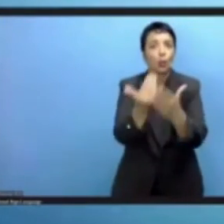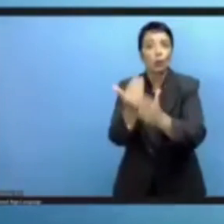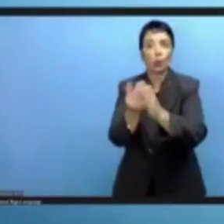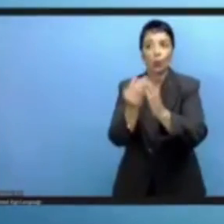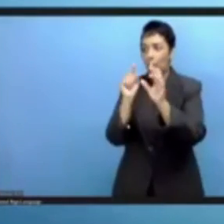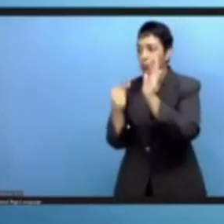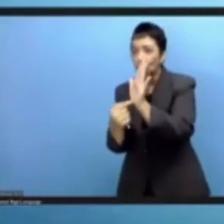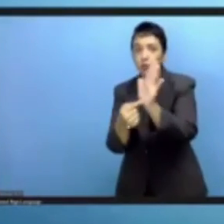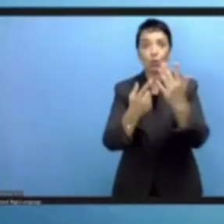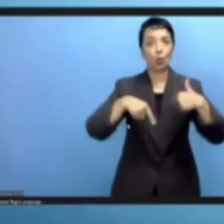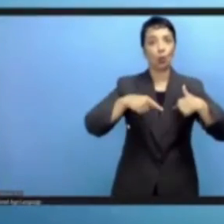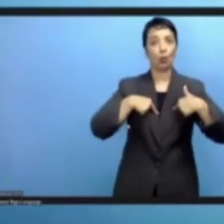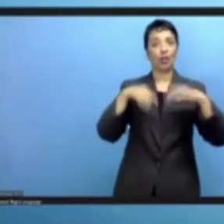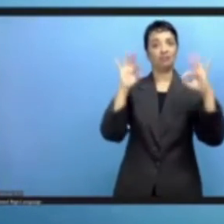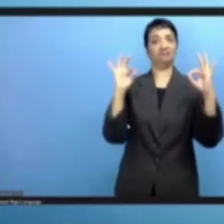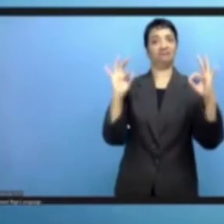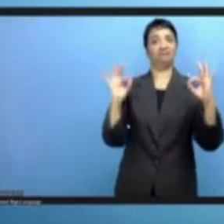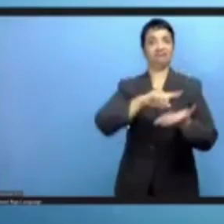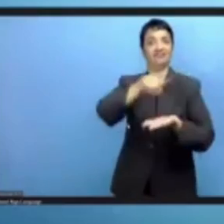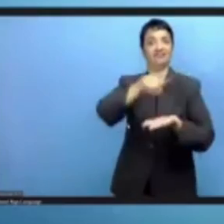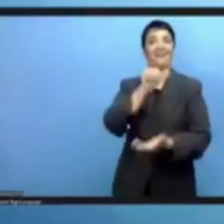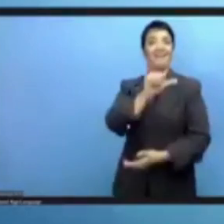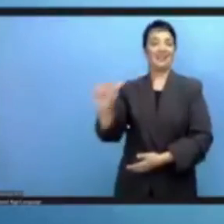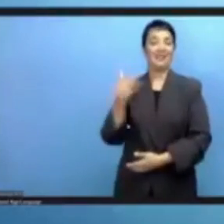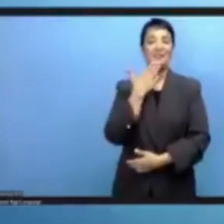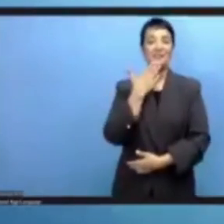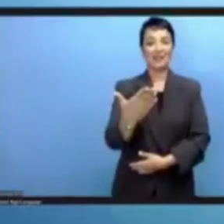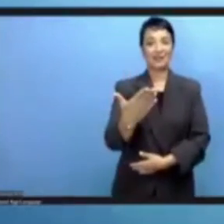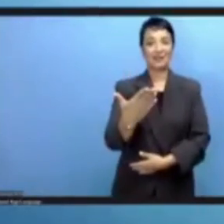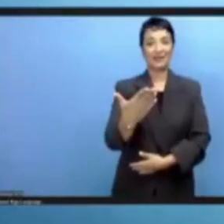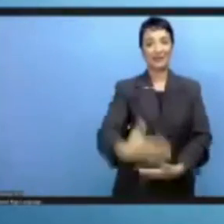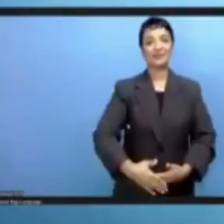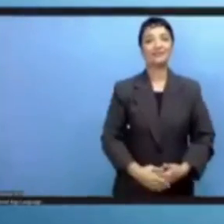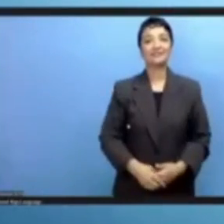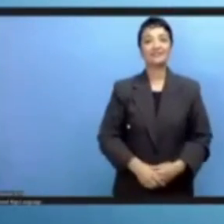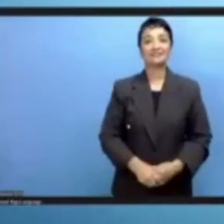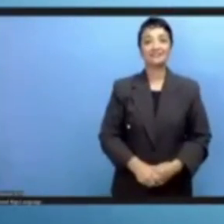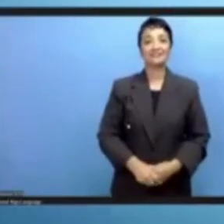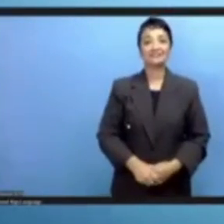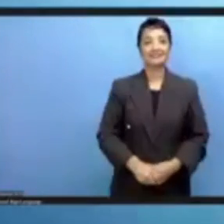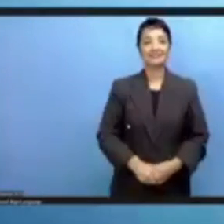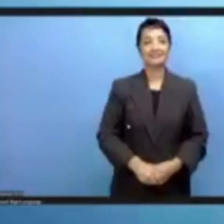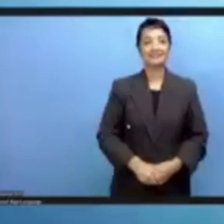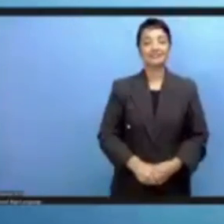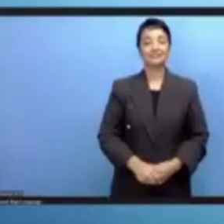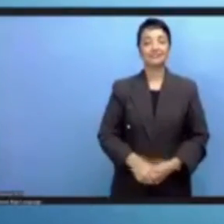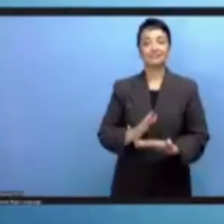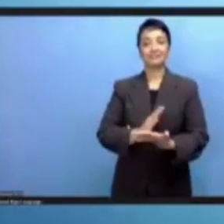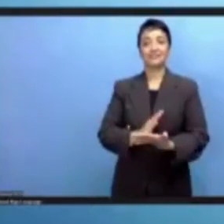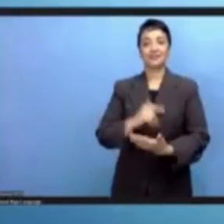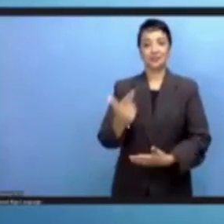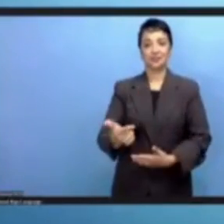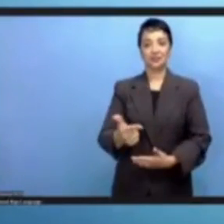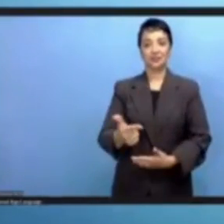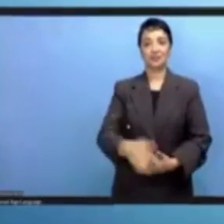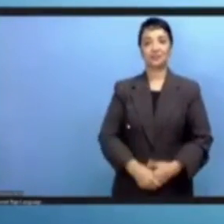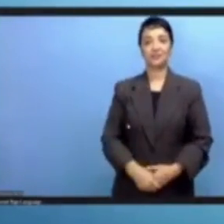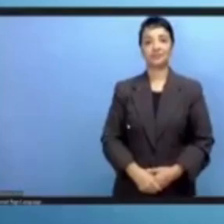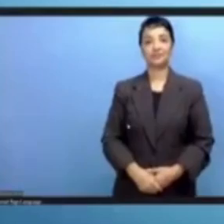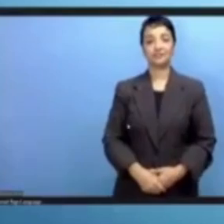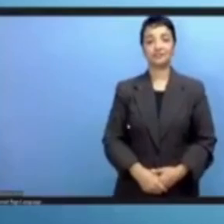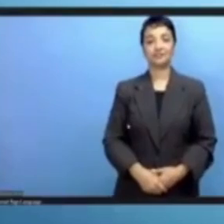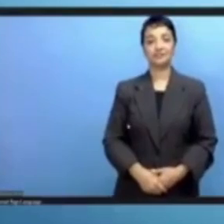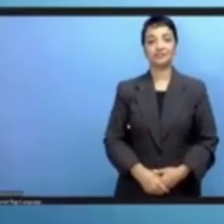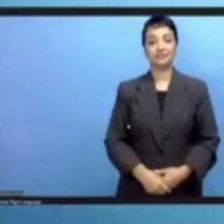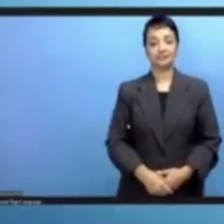a visitar nuestro museo de ciencia entre las muchas nuevos esplendores de nuestra ciudad